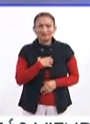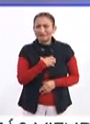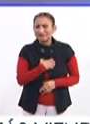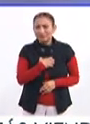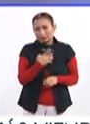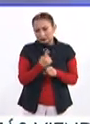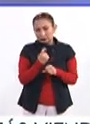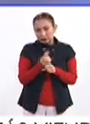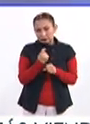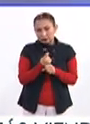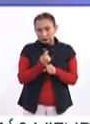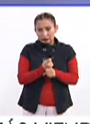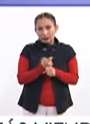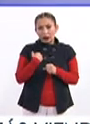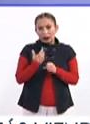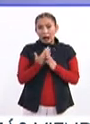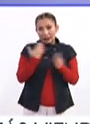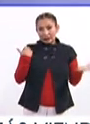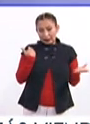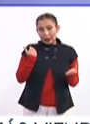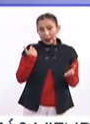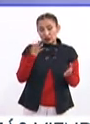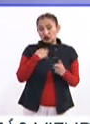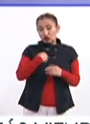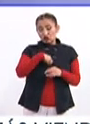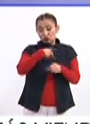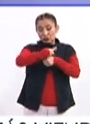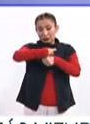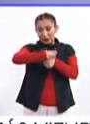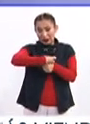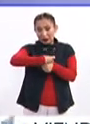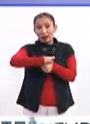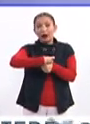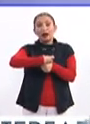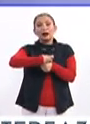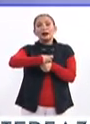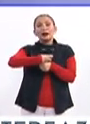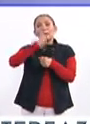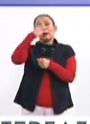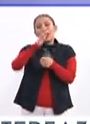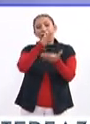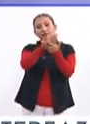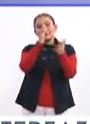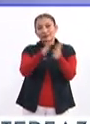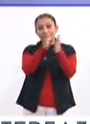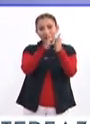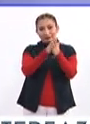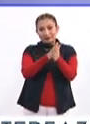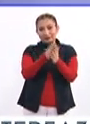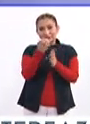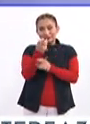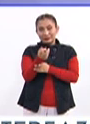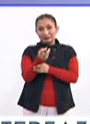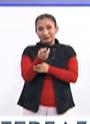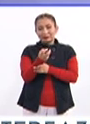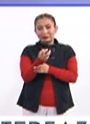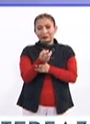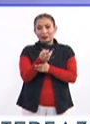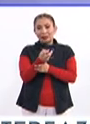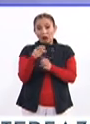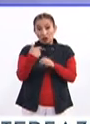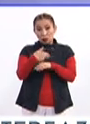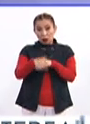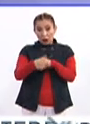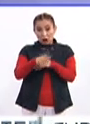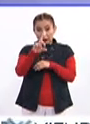bueno, primero tuvimos la oportunidad de ser invitados a poder participar en esta, la